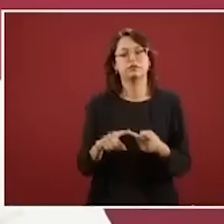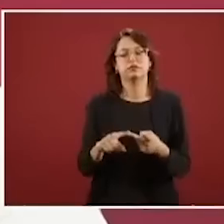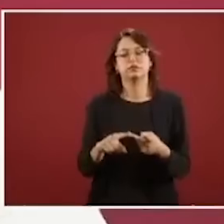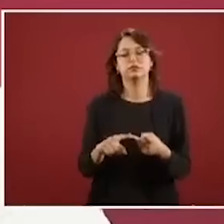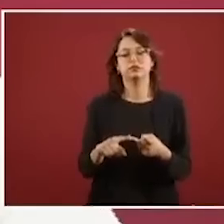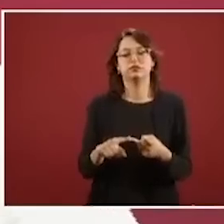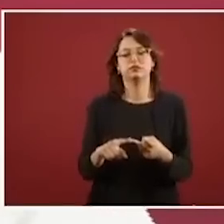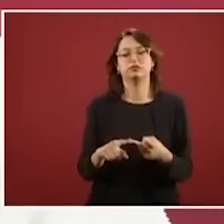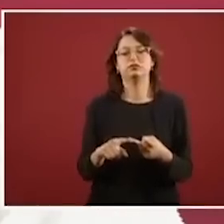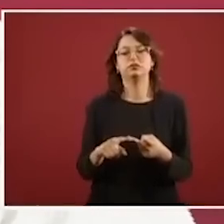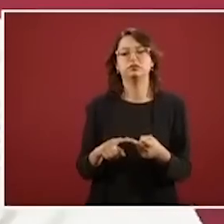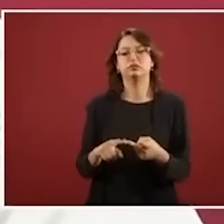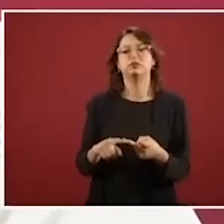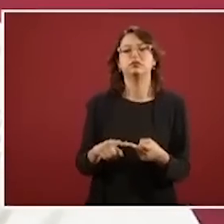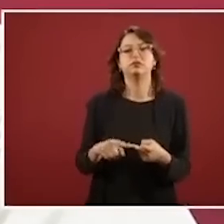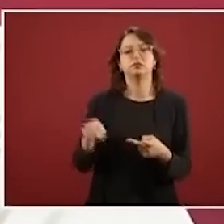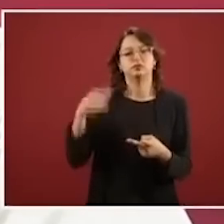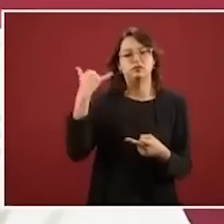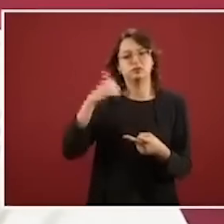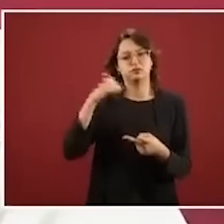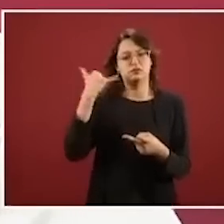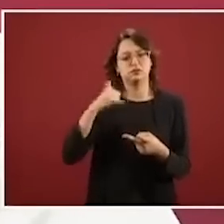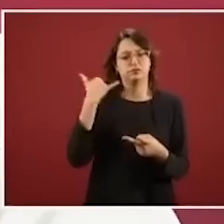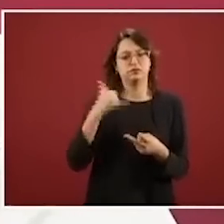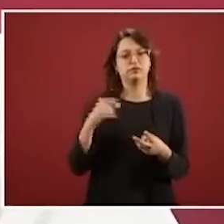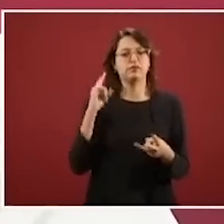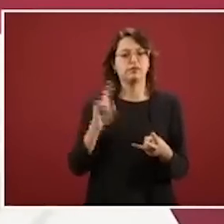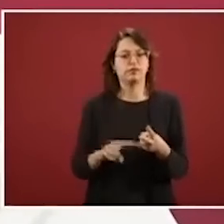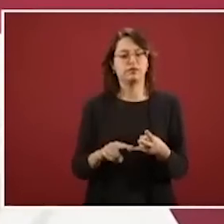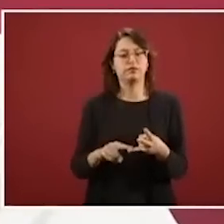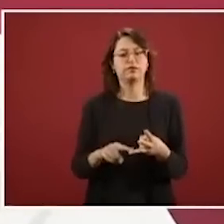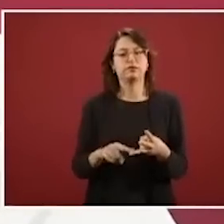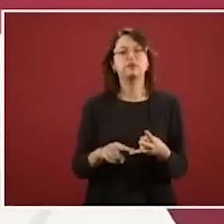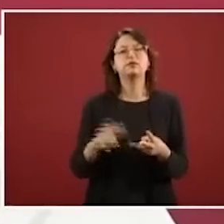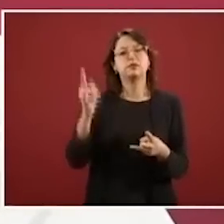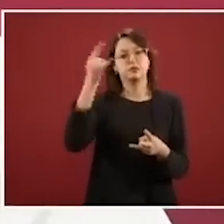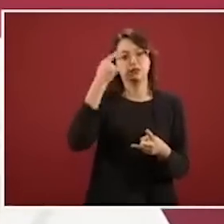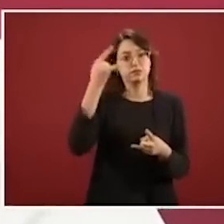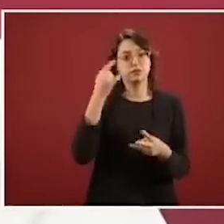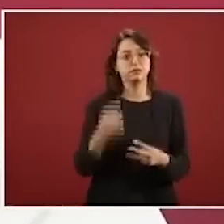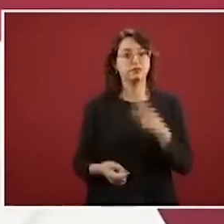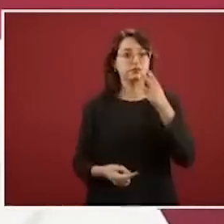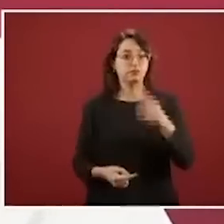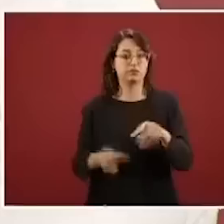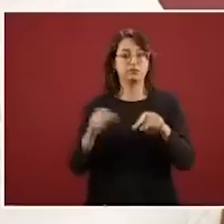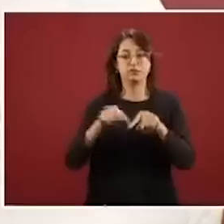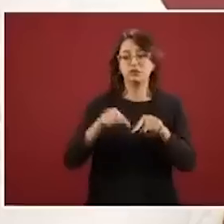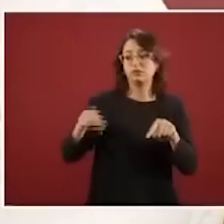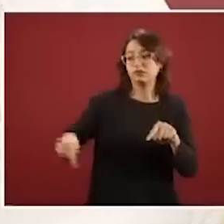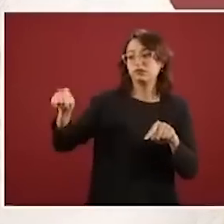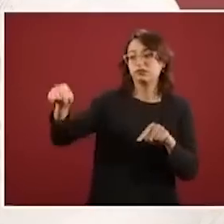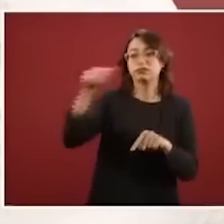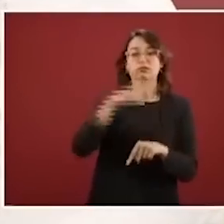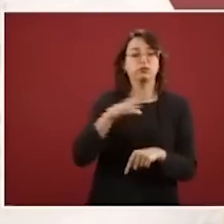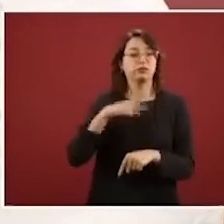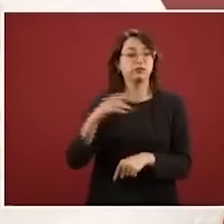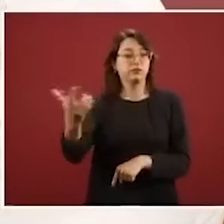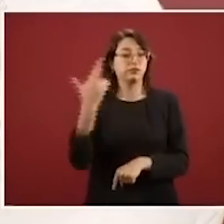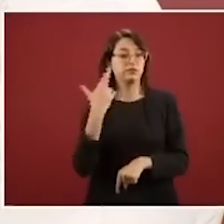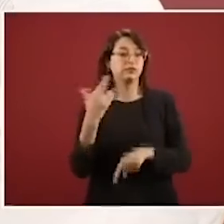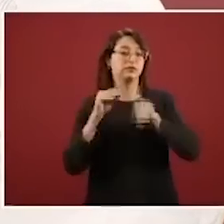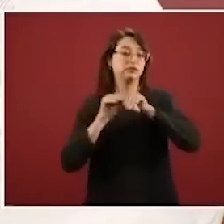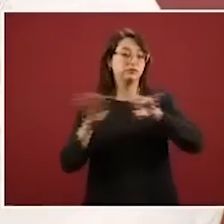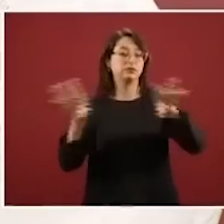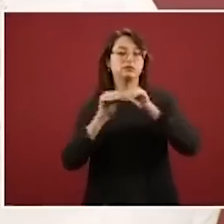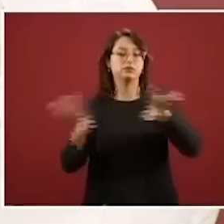en Peto, el sur de Yucatán, y en Xpujil, en el sur de Campeche. Y también tenemos 2